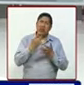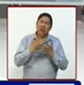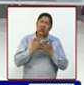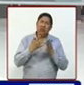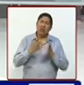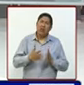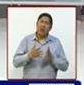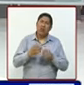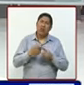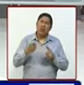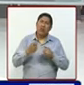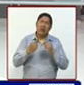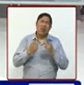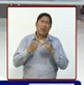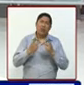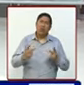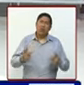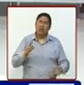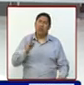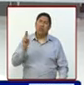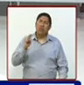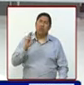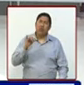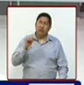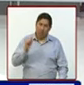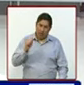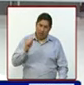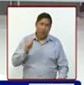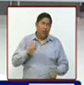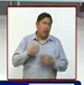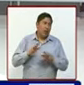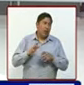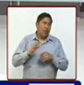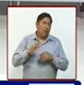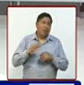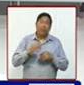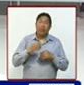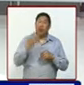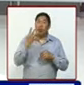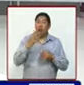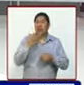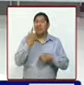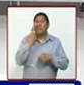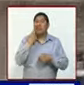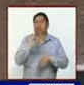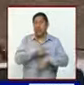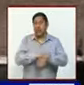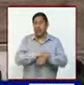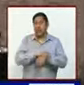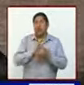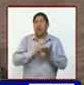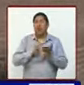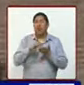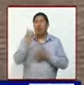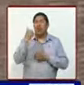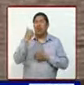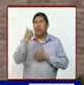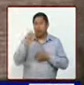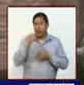días del penal de San Miguel de Uncía. Ha sido un día domingo, aún quedan 10 prófugos.